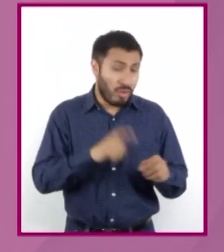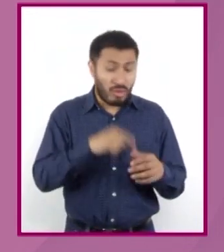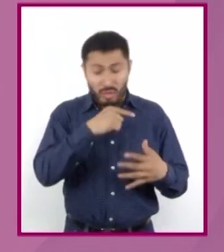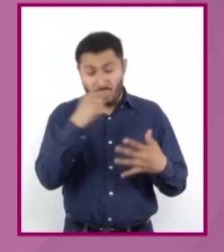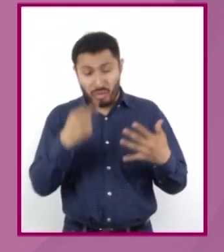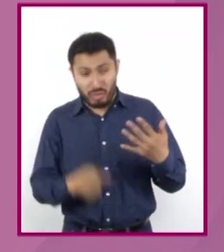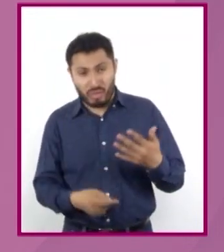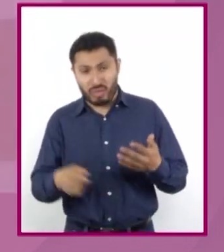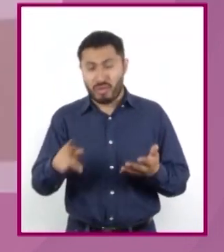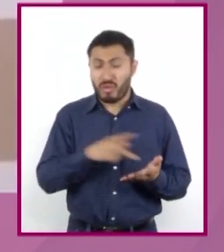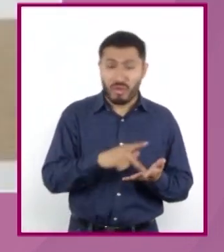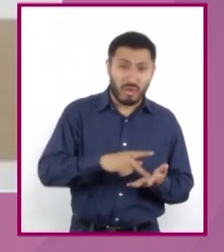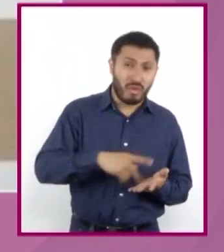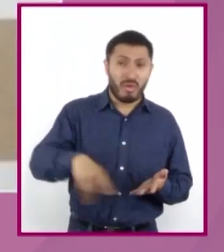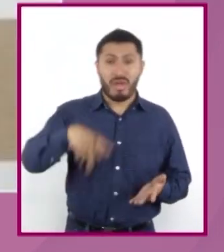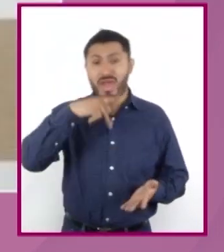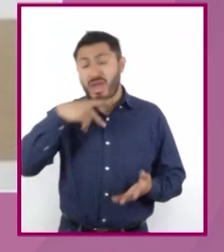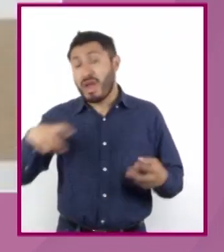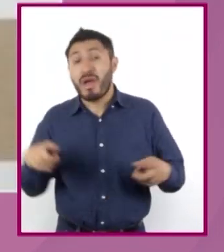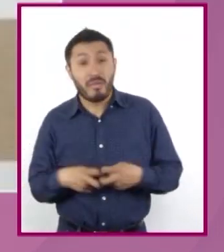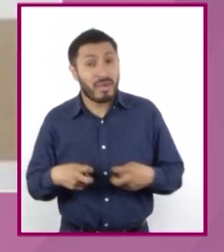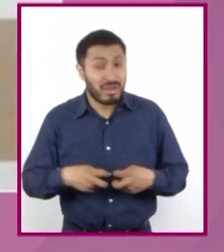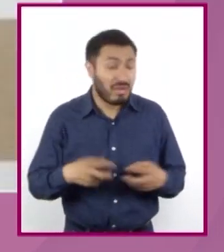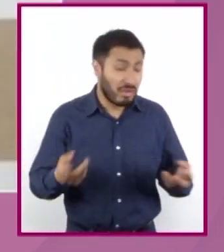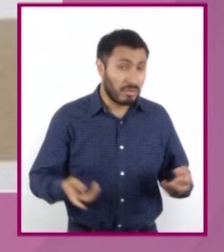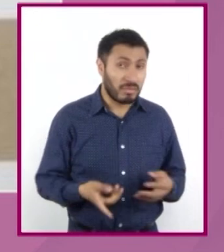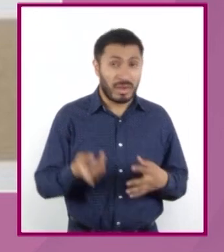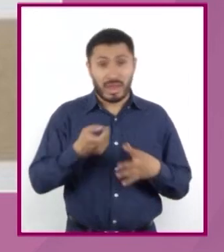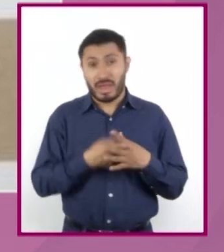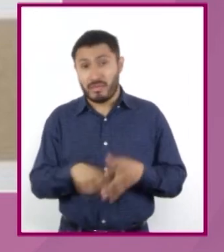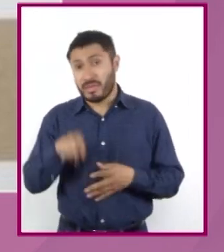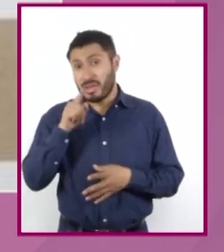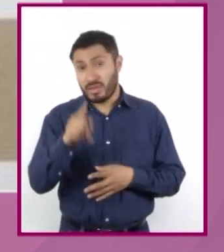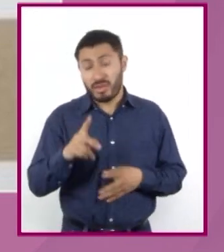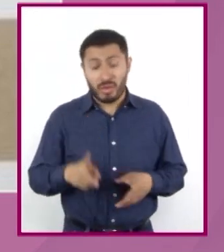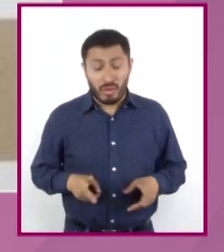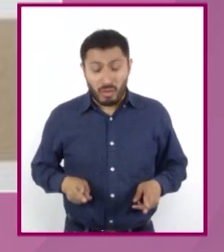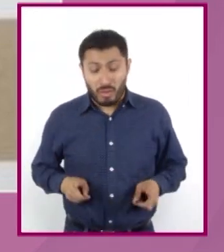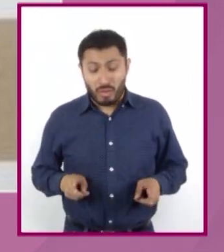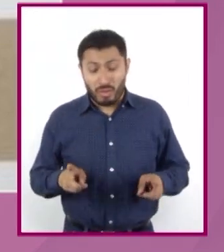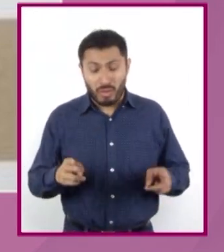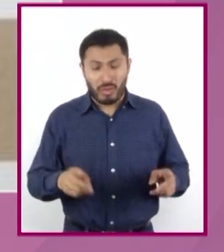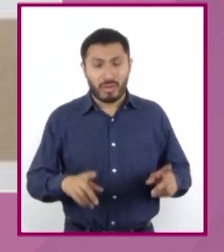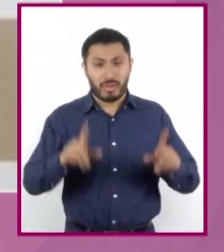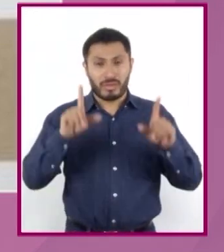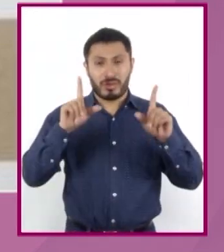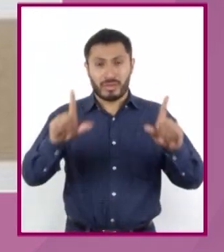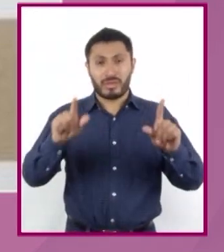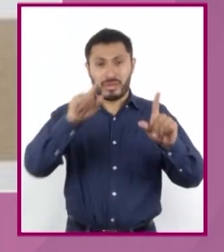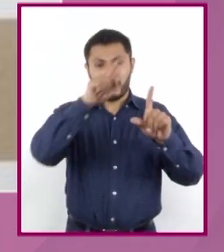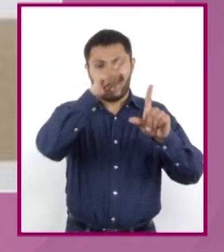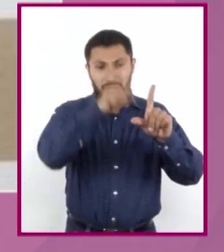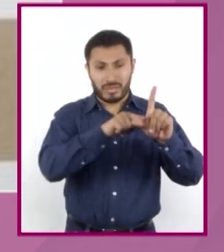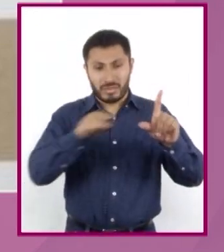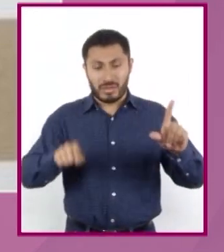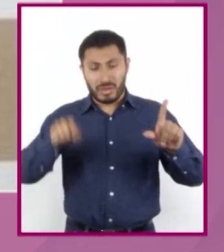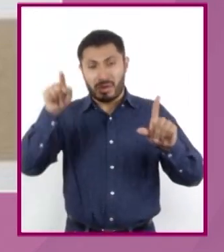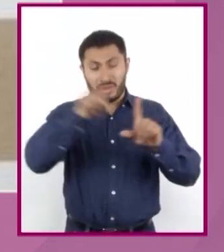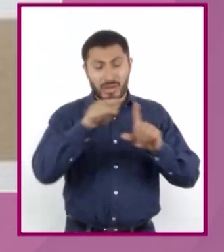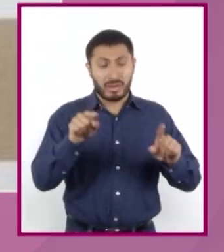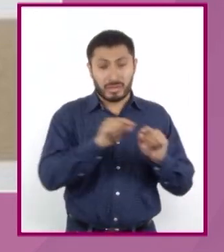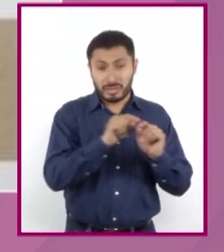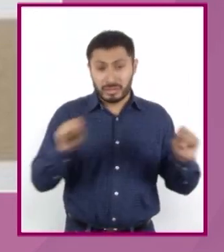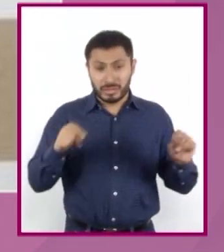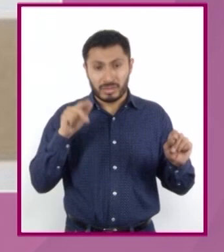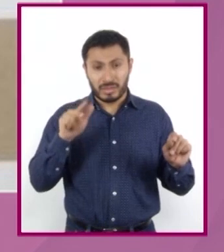lápiz y goma. Para comenzar, pueden recortar planillas rectangulares de 18 centímetros de